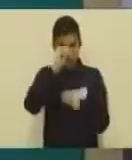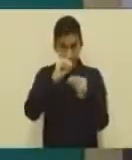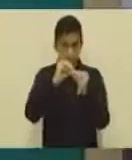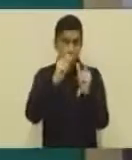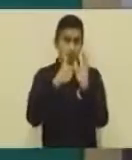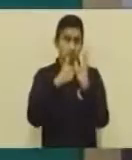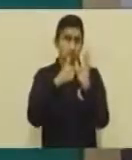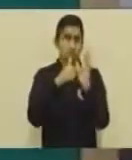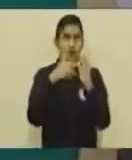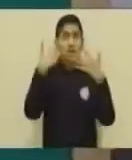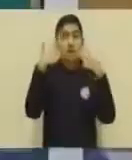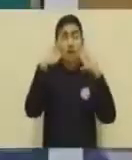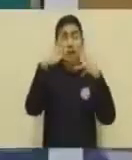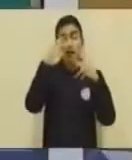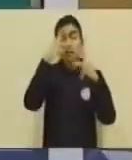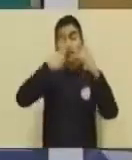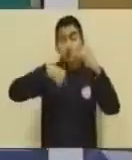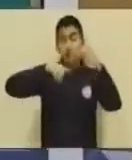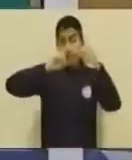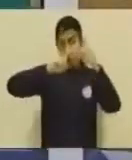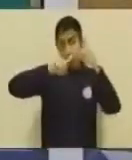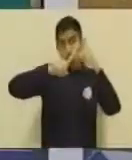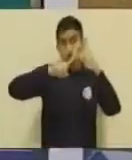Y en nuestro tirador 2,